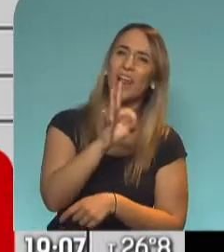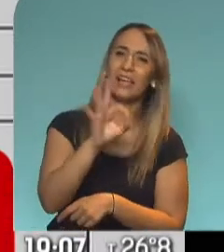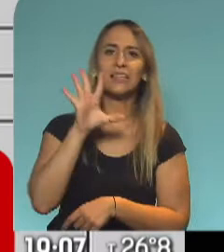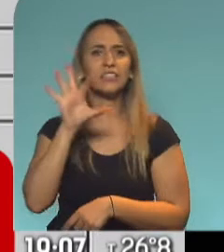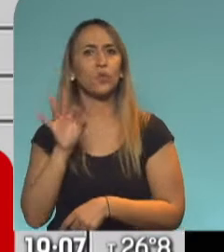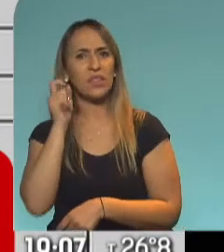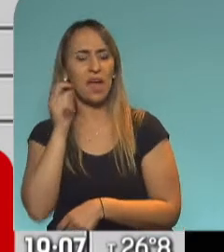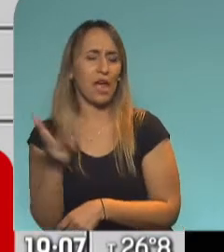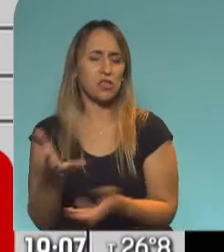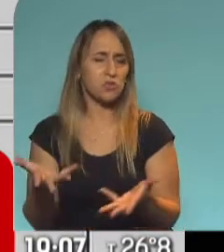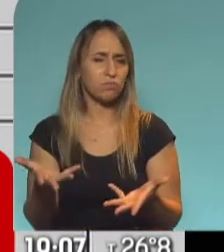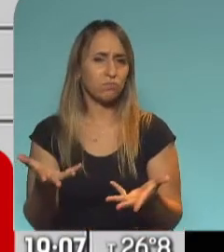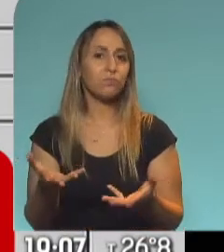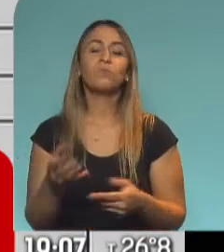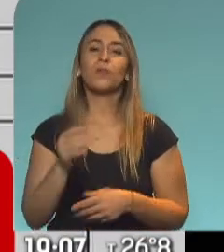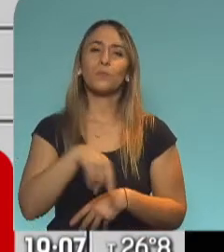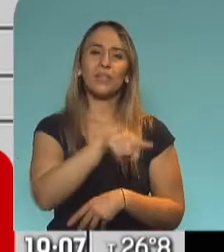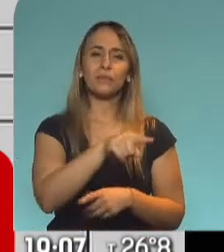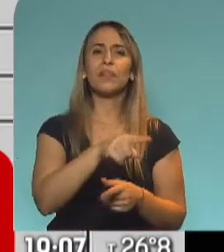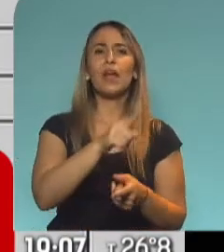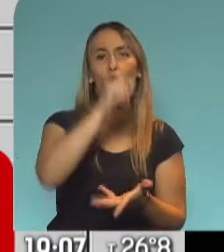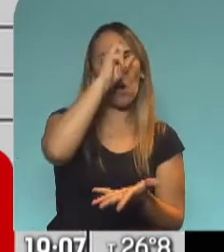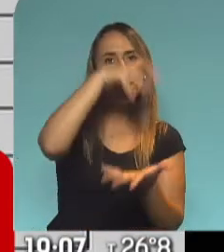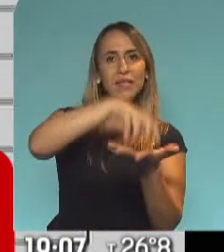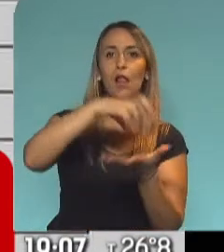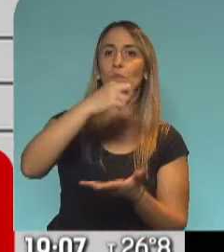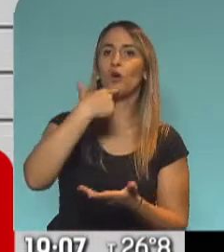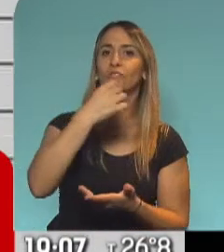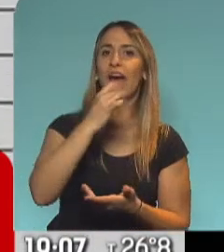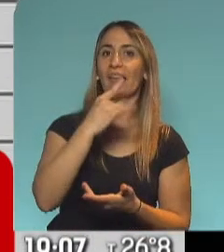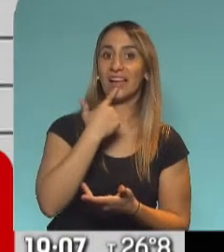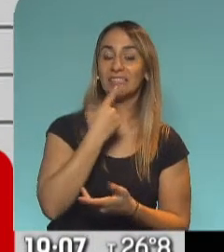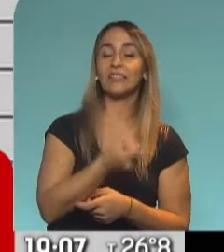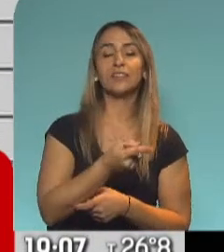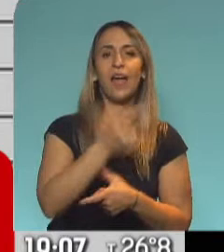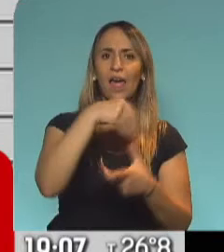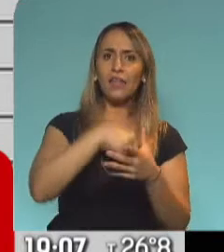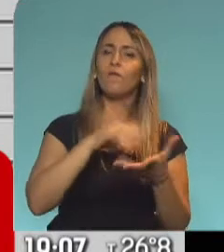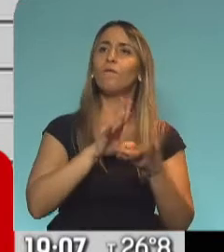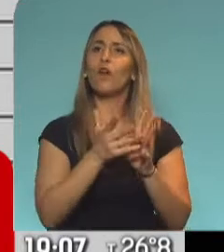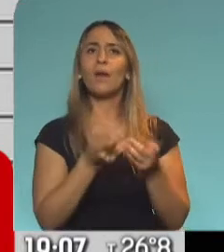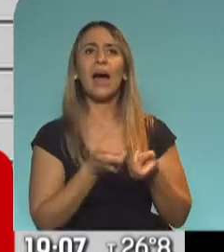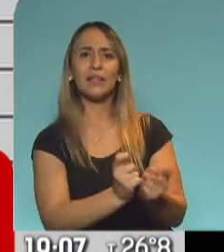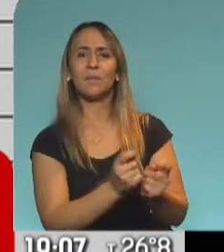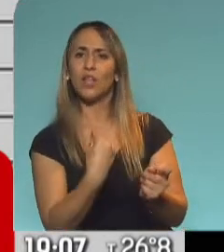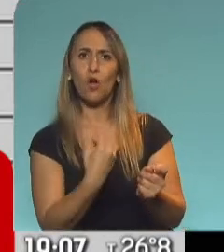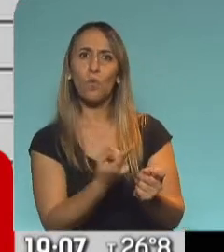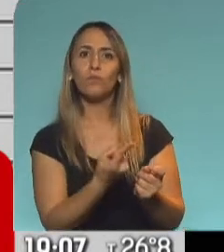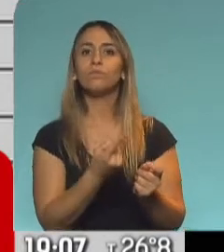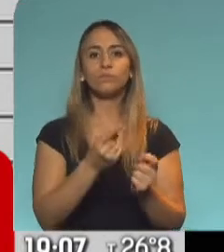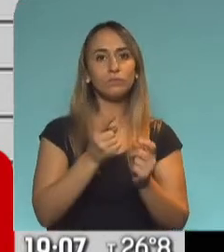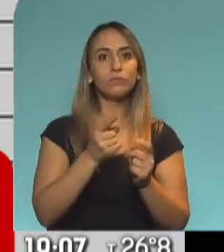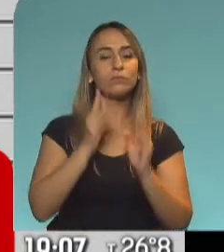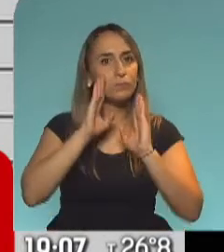del Hospital Posadas, Ariel. Si vos hiciste efectivamente el trámite, el trámite está descentralizado en las